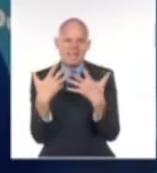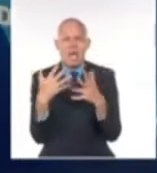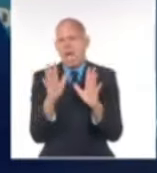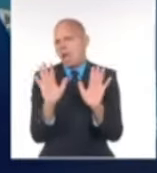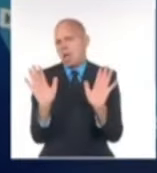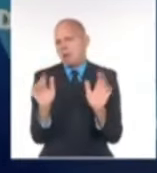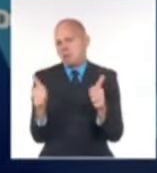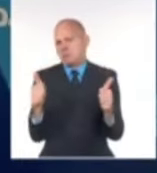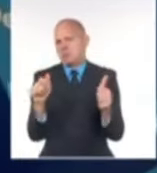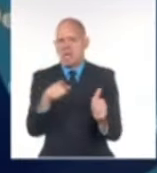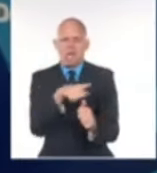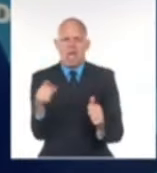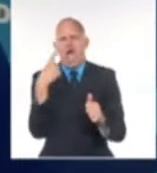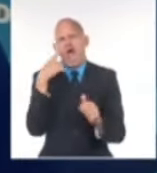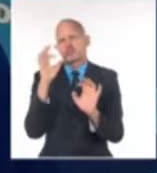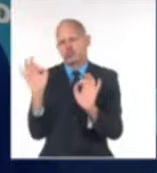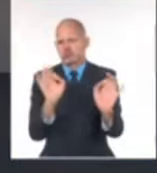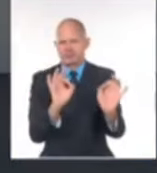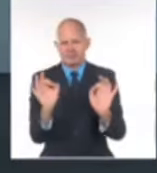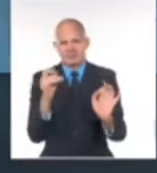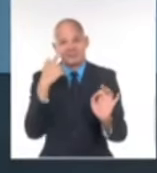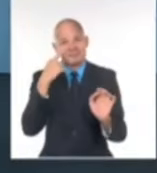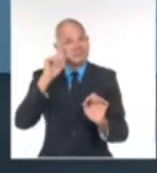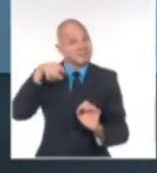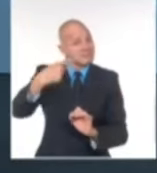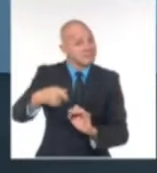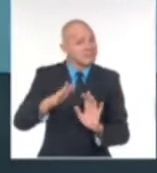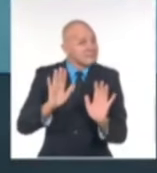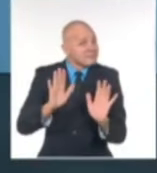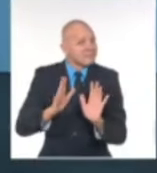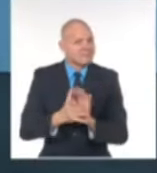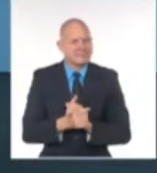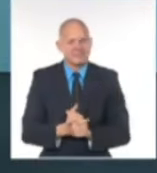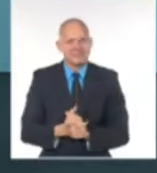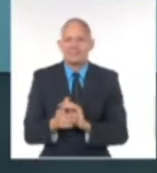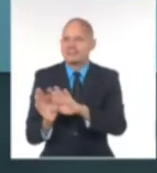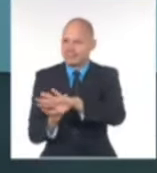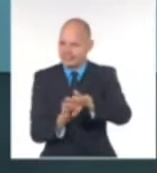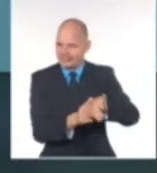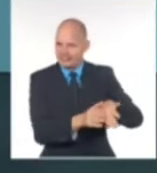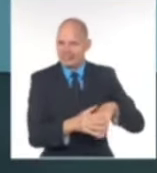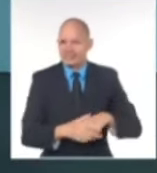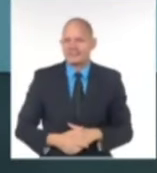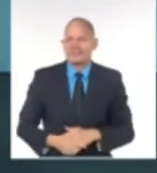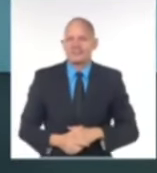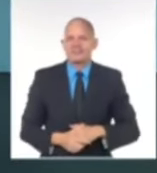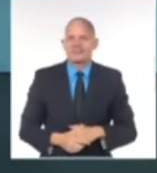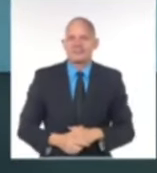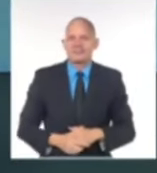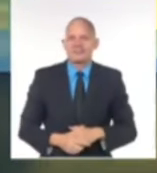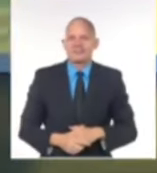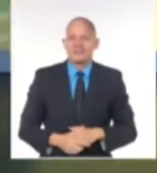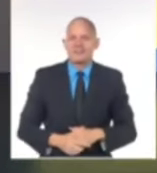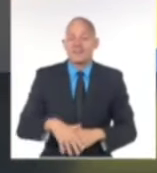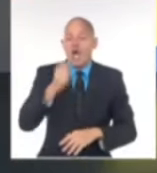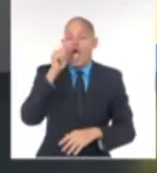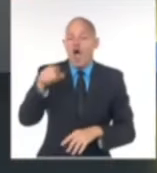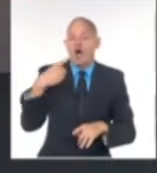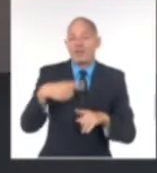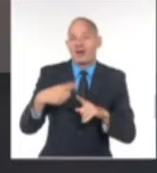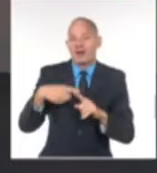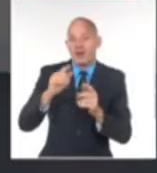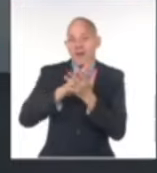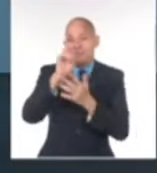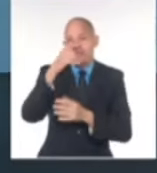y esperemos, ¿no? En otros resultados de la jornada, el discóbolo Mario Díaz culminó en